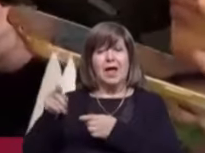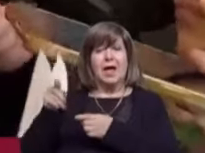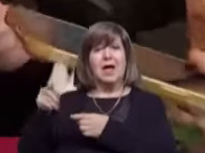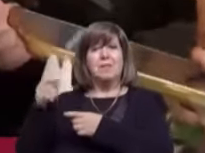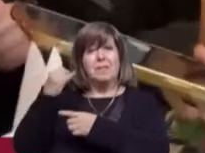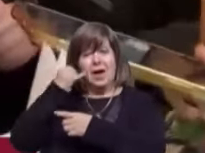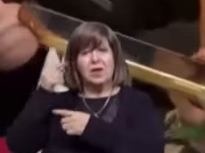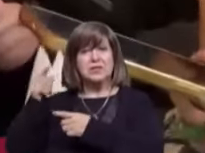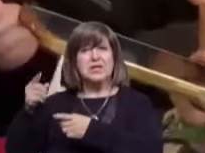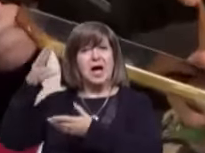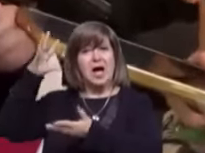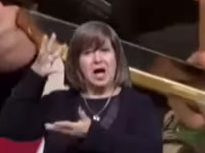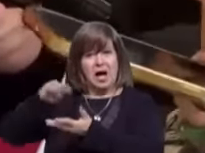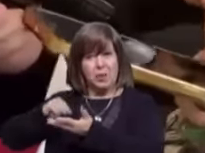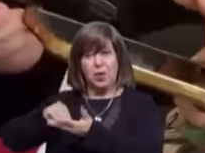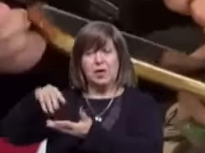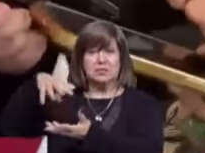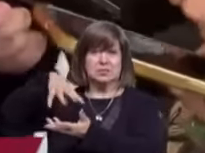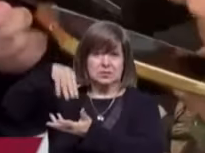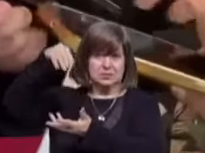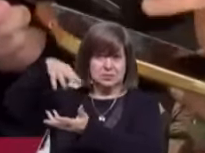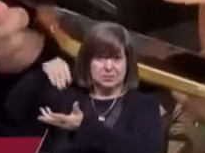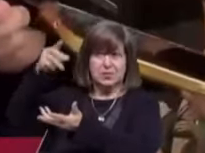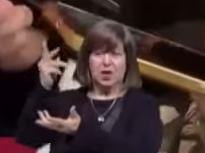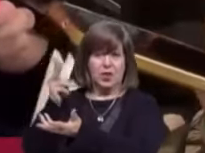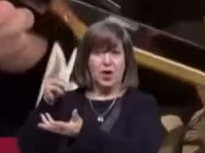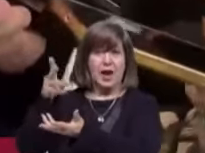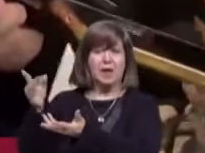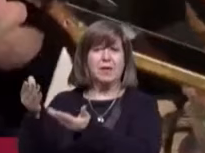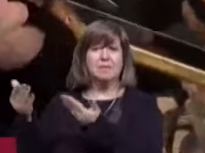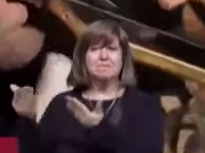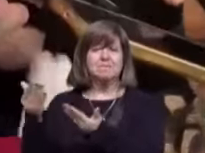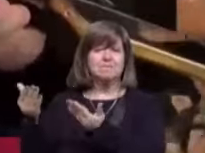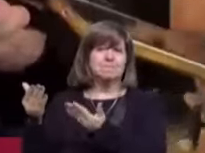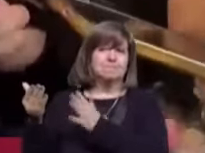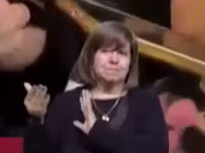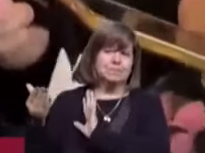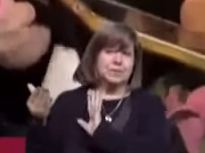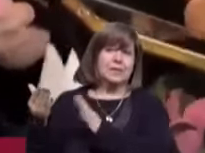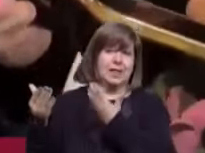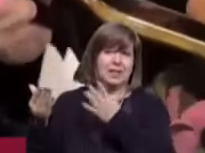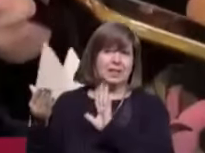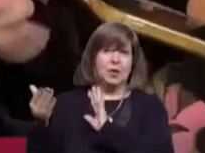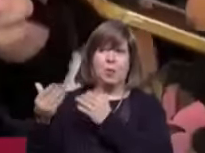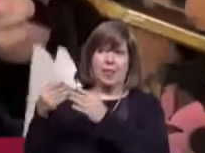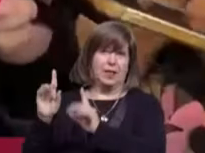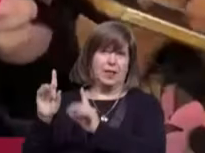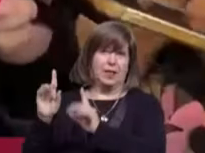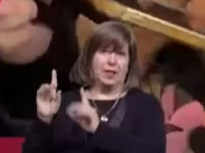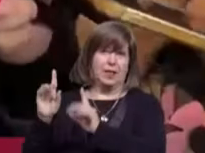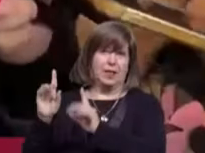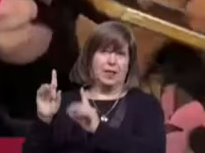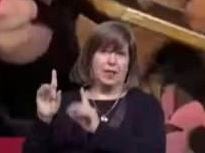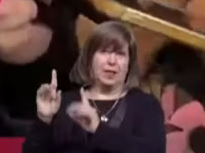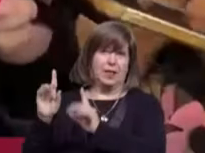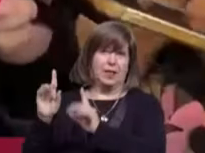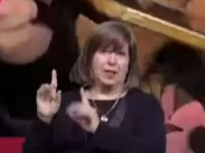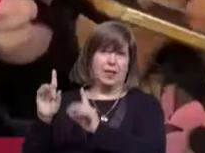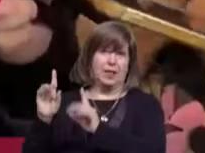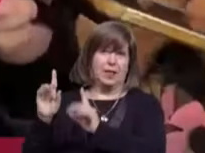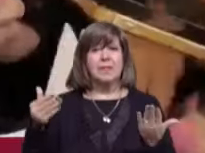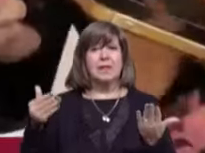llevados a cabo por los co imputados en ejercicio de su defensa material no podrían descartarse sin más en tal escenario es dable